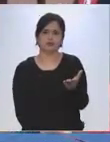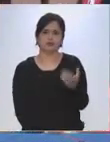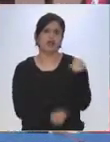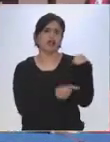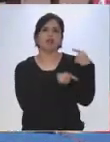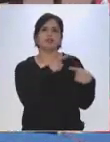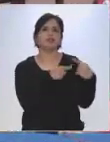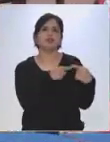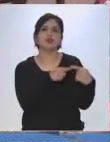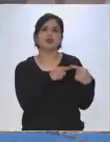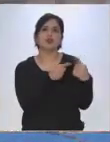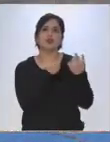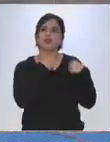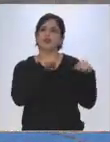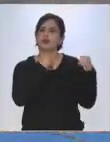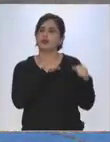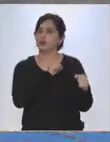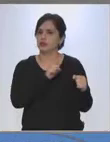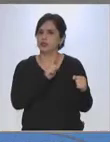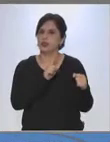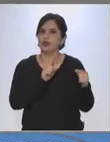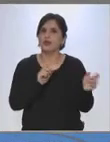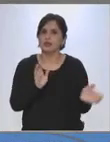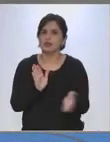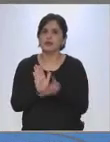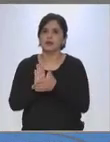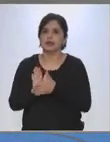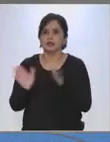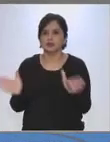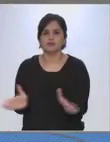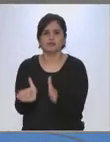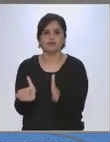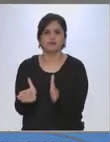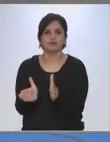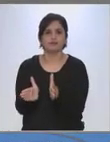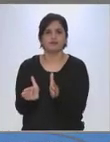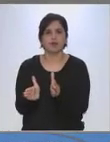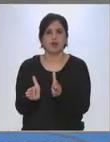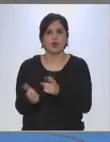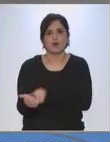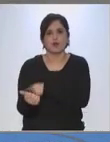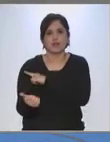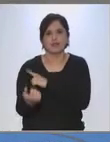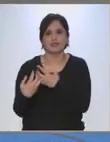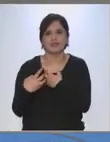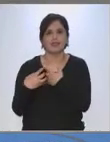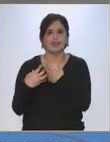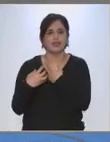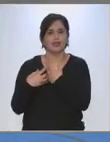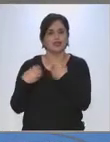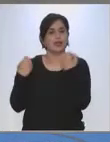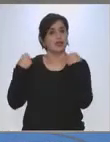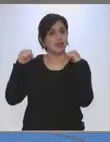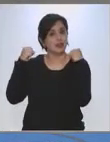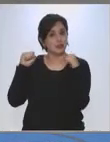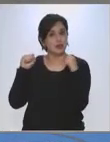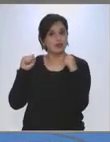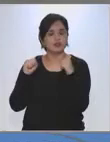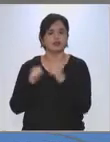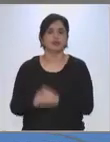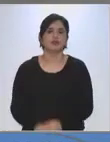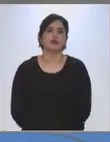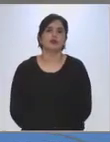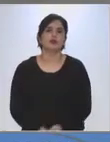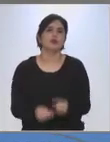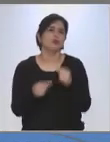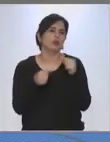polideportivo debe ser parte del impulso para consolidar y potenciar el deporte de manera sustancial por eso por eso y